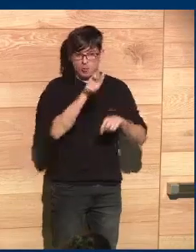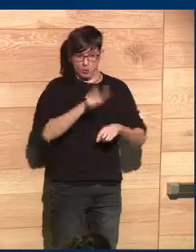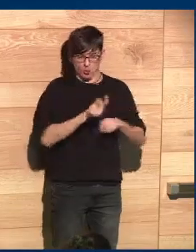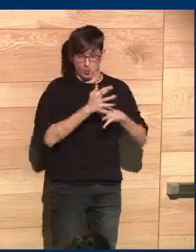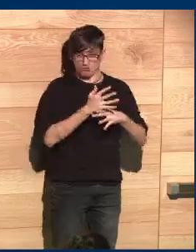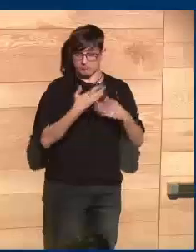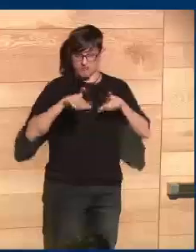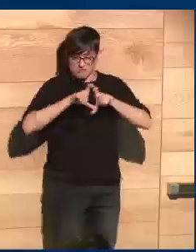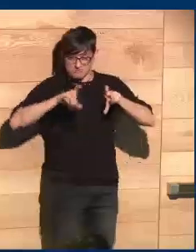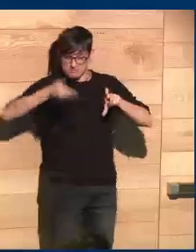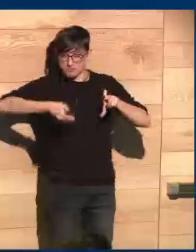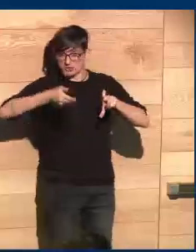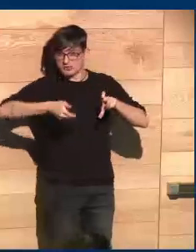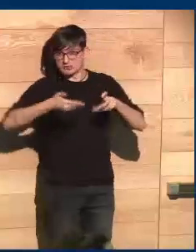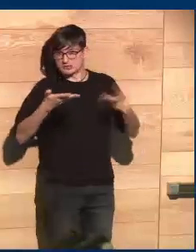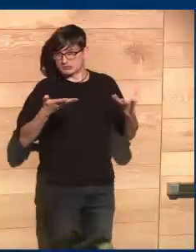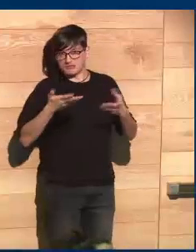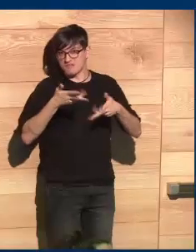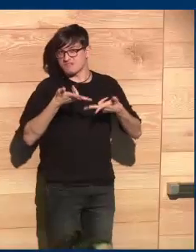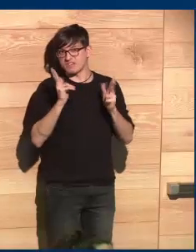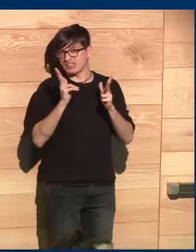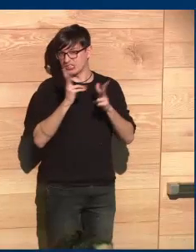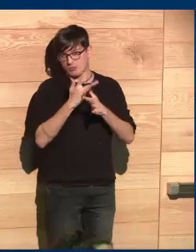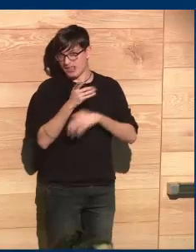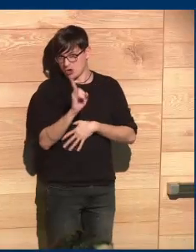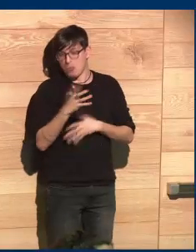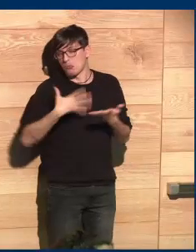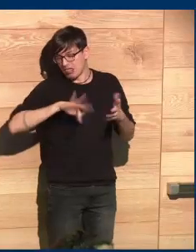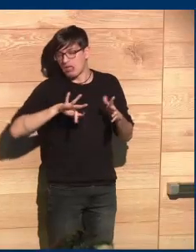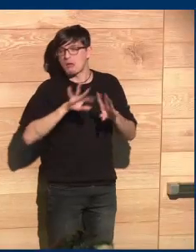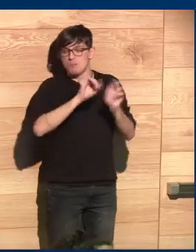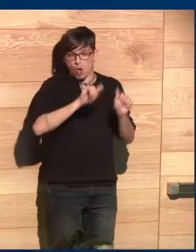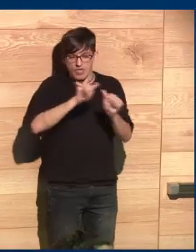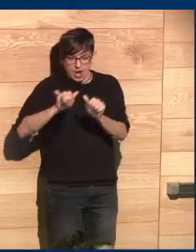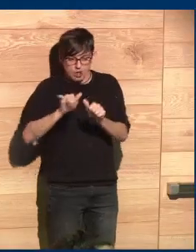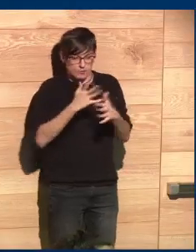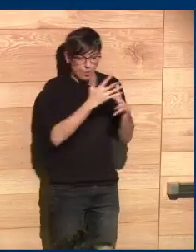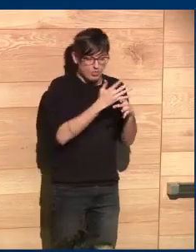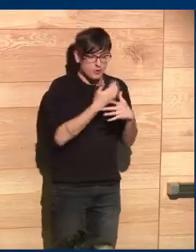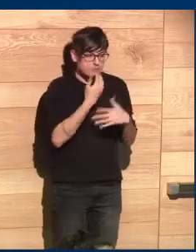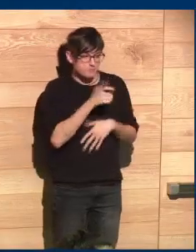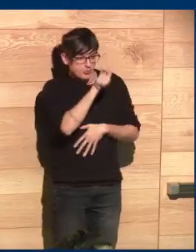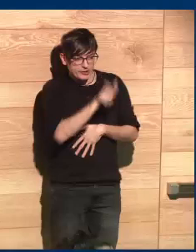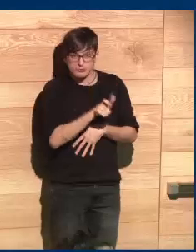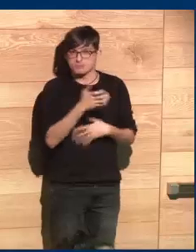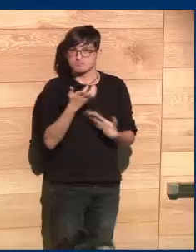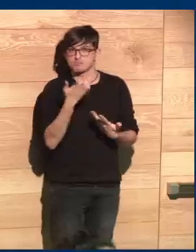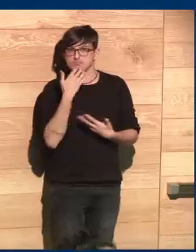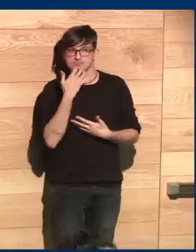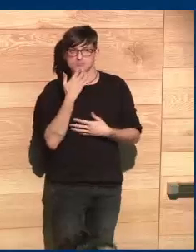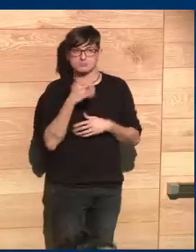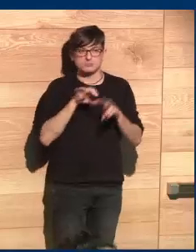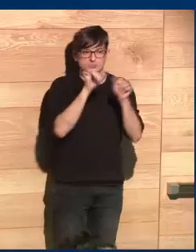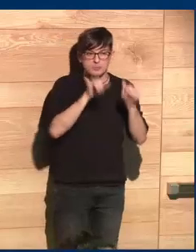empresas de videojuegos, no necesariamente de free to play, lo que tienen son modelos de jugador que dicen, bueno, tú eres más... Utilizan, por ejemplo, los